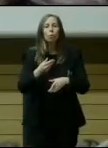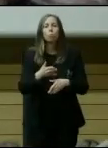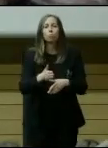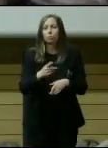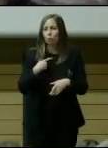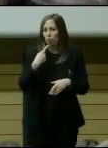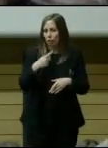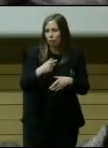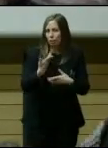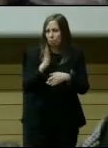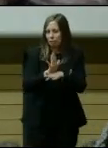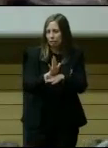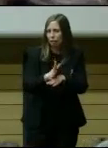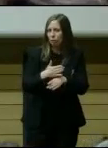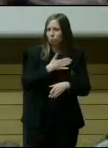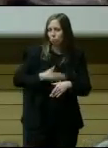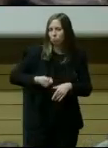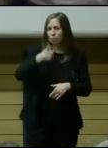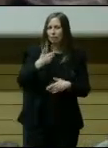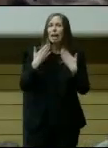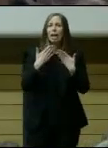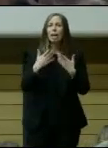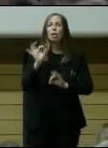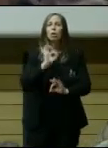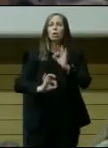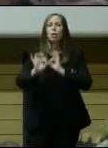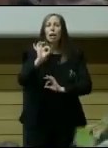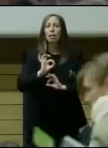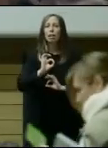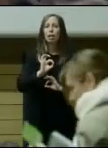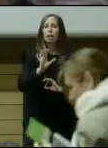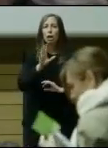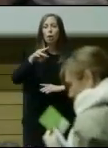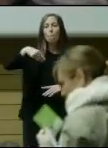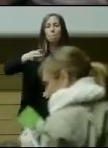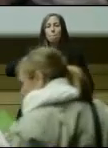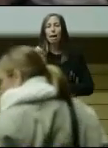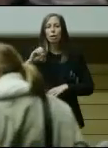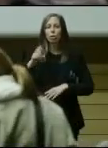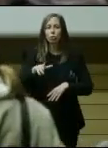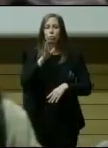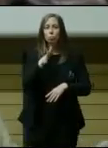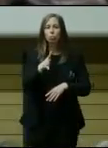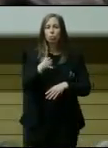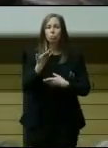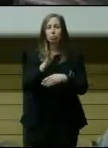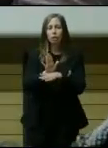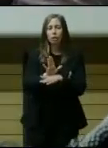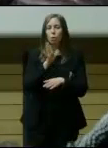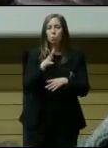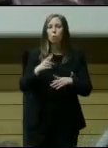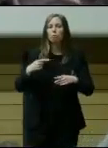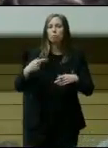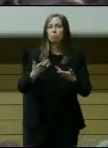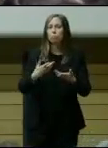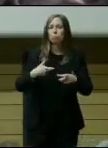presentación no lo va a ser tanto. También quiero agradecer también a la organización, como no puede ser de otra manera, Marcos la presentación, Ana por todas las gestiones, cambio